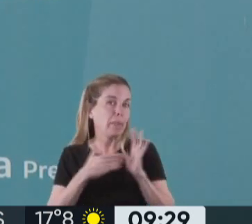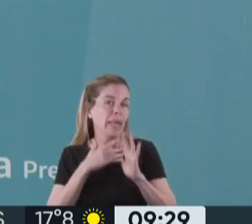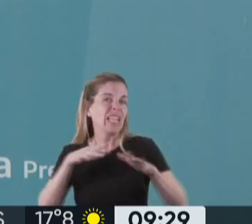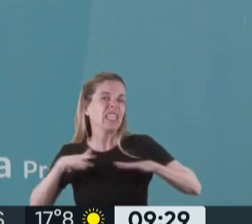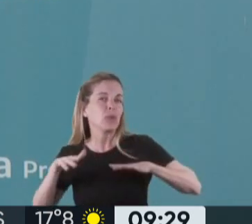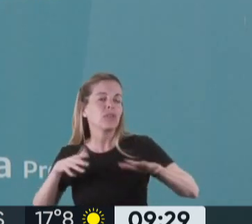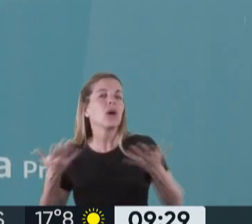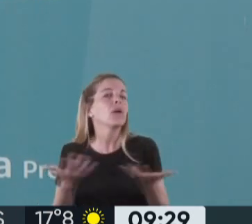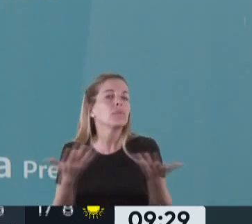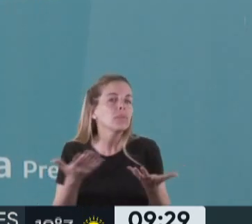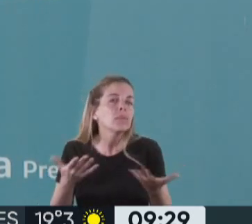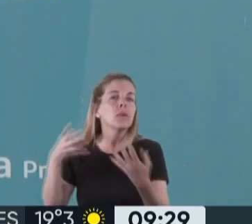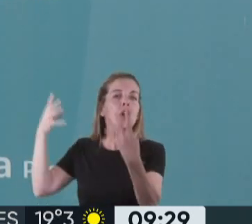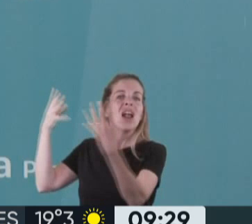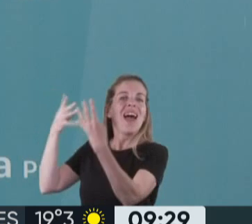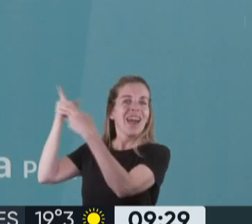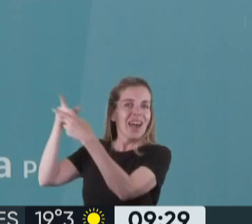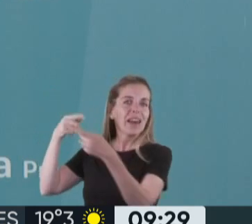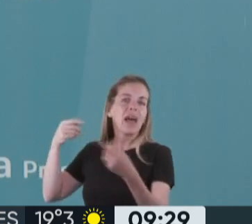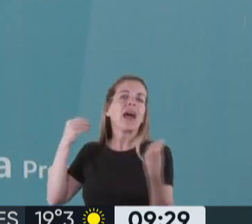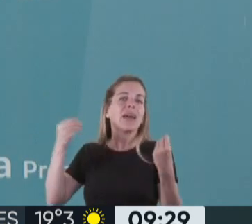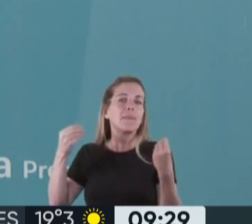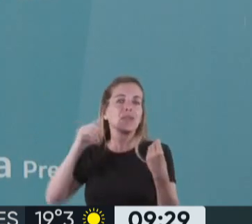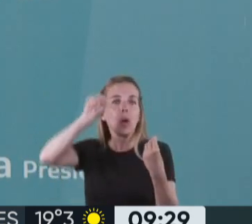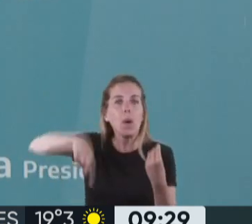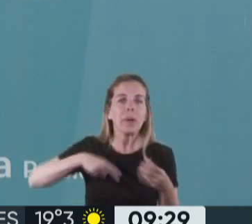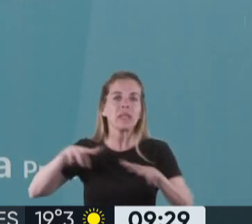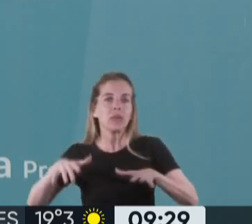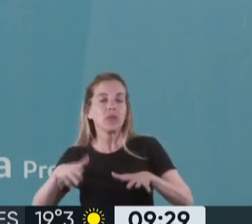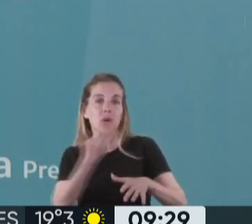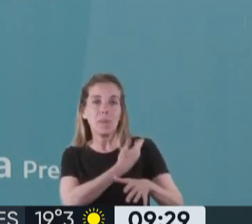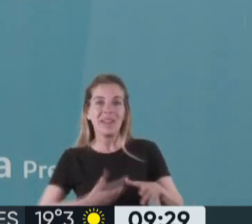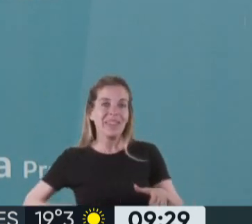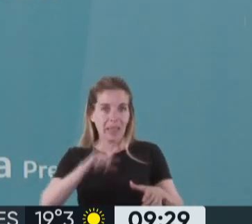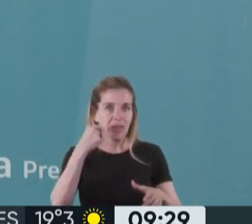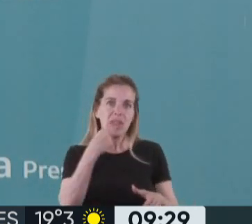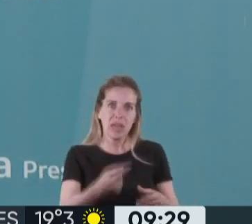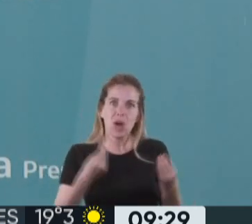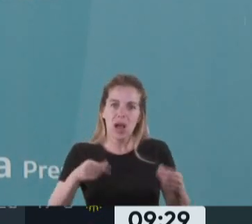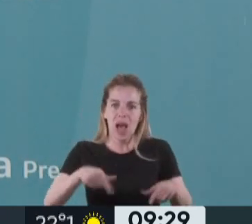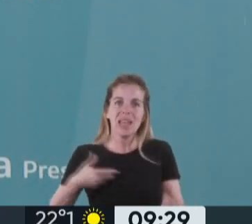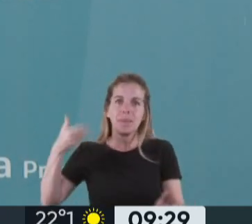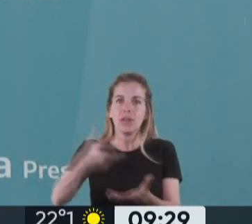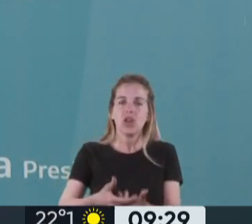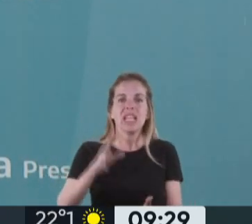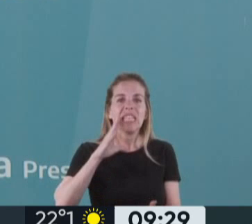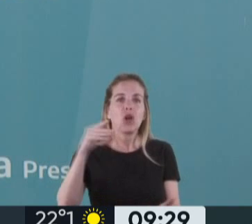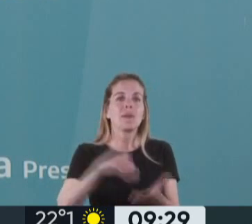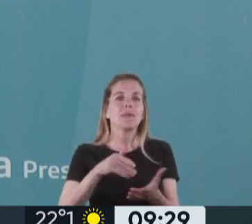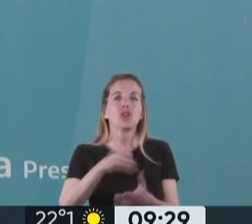situación generada a partir de la guerra, que ustedes saben que, como ha dicho el presidente, a la Argentina le ha costado 5.000 millones de dólares. Este es un